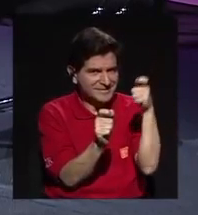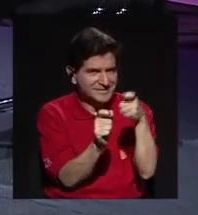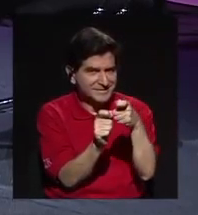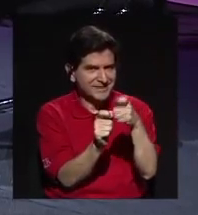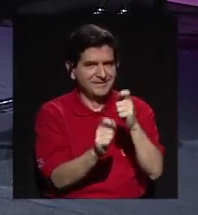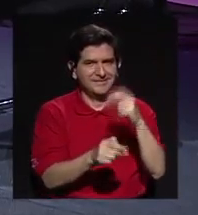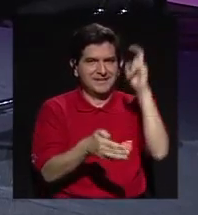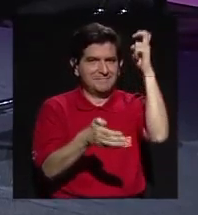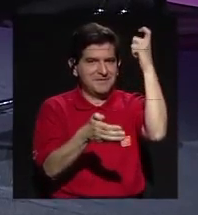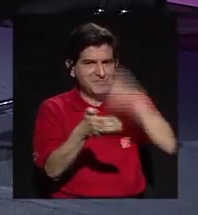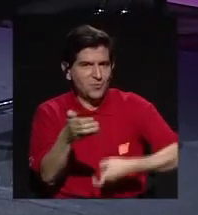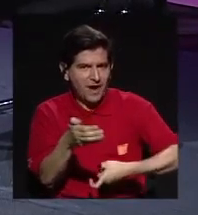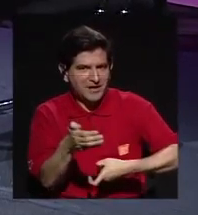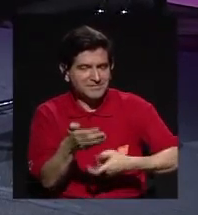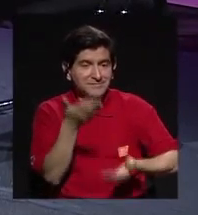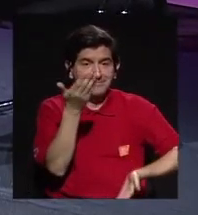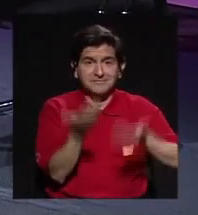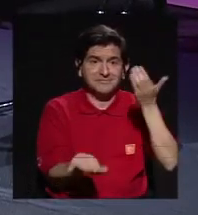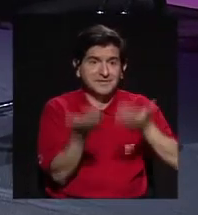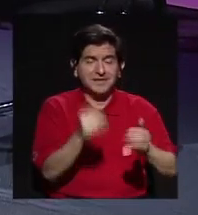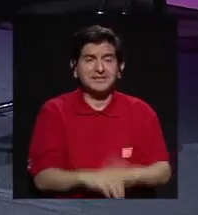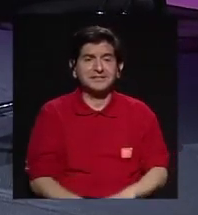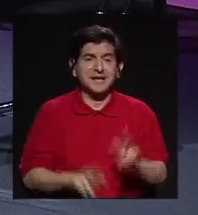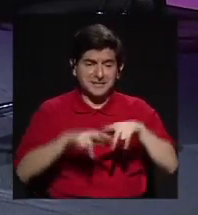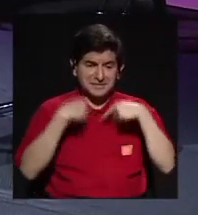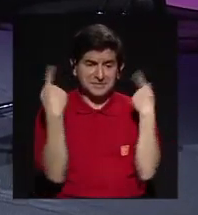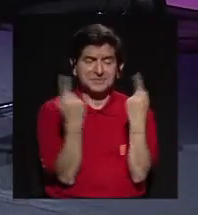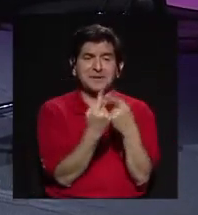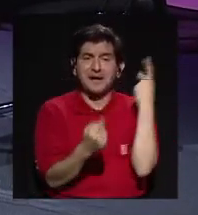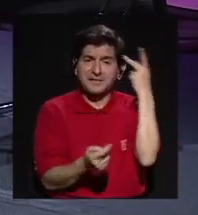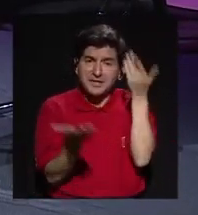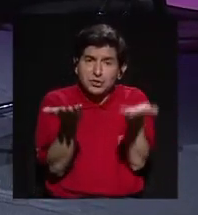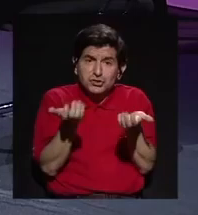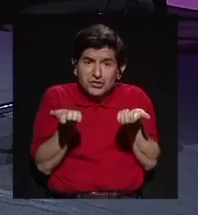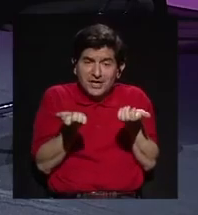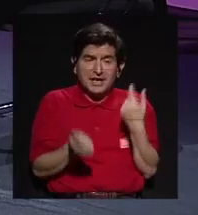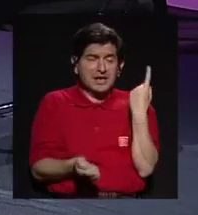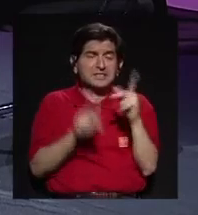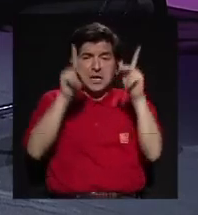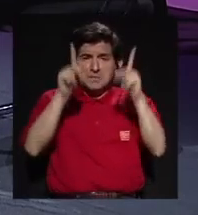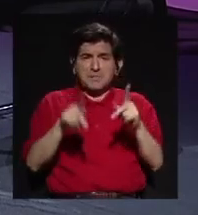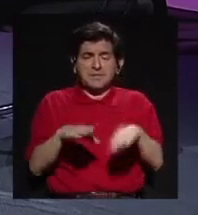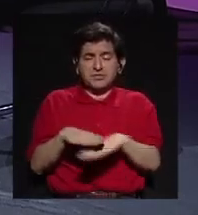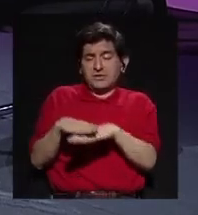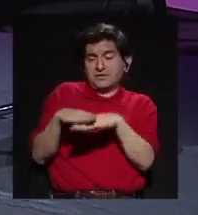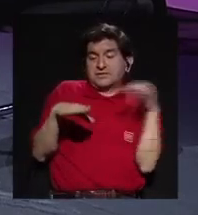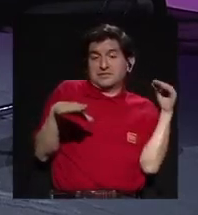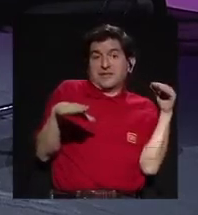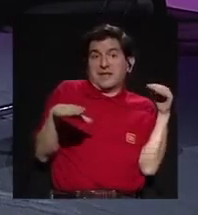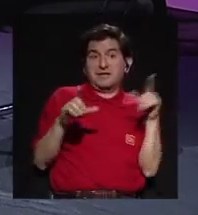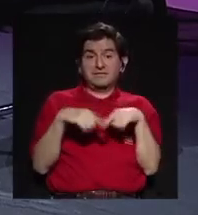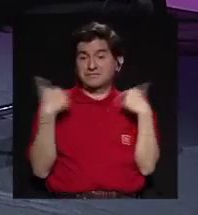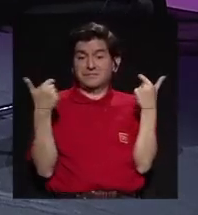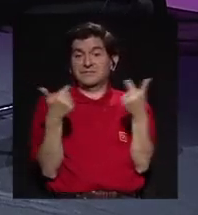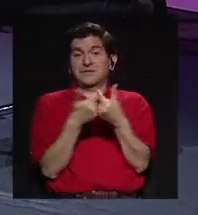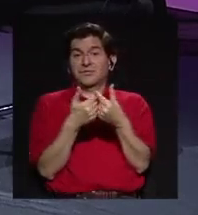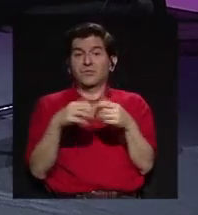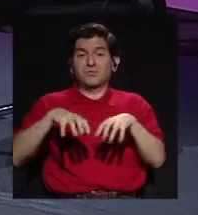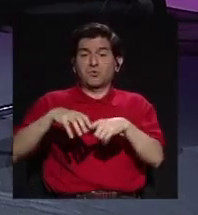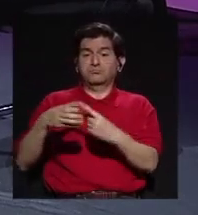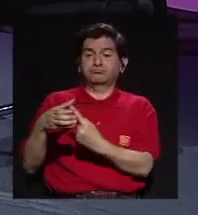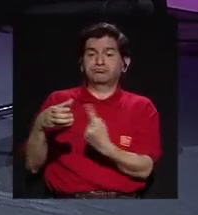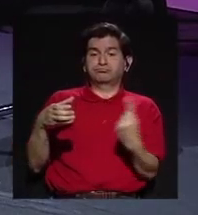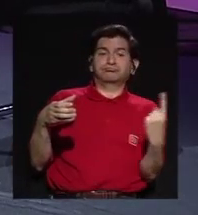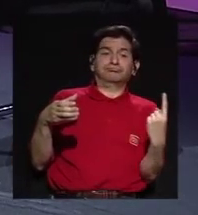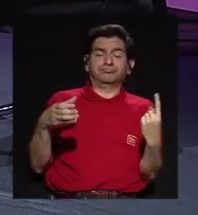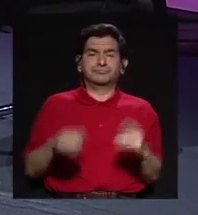tan estrictamente como podrían esperar los partidos políticos. Siempre van a haber personas que se salen del rebaño, digámoslo así, y